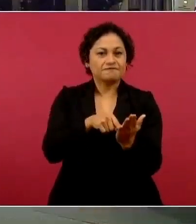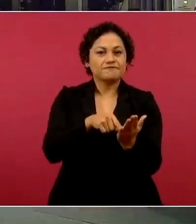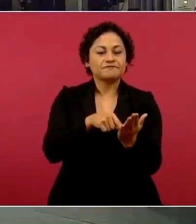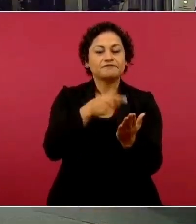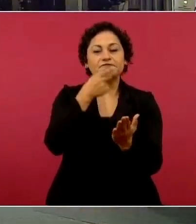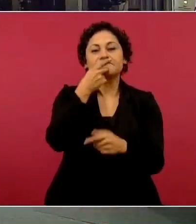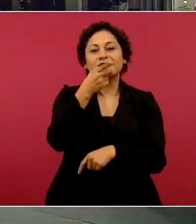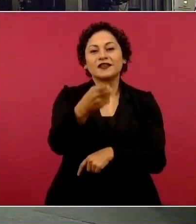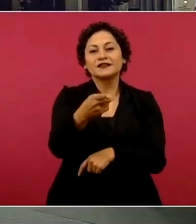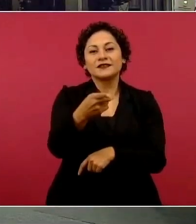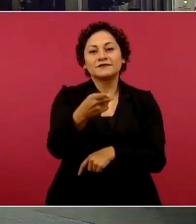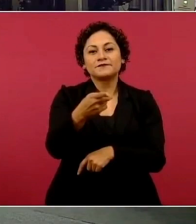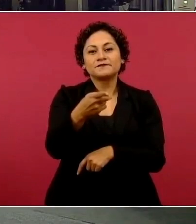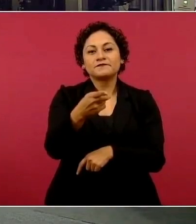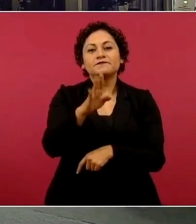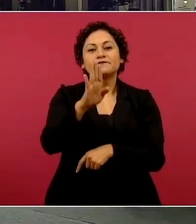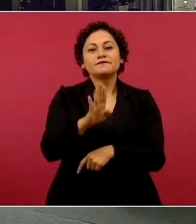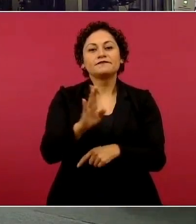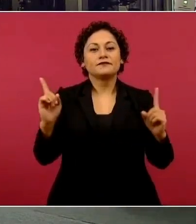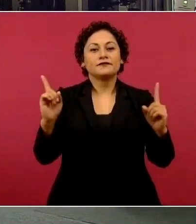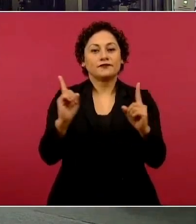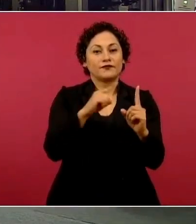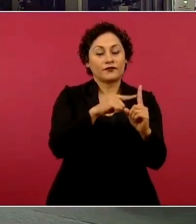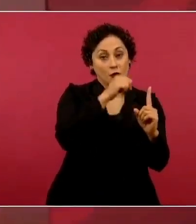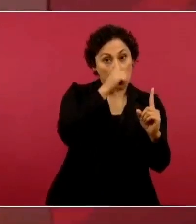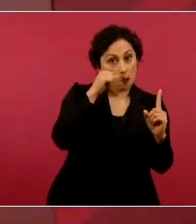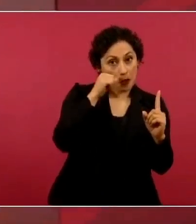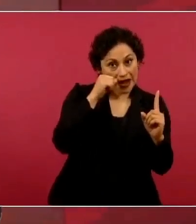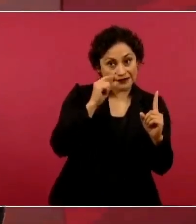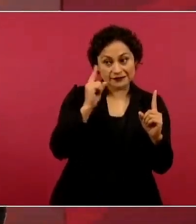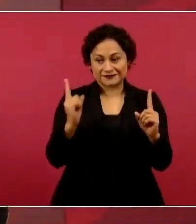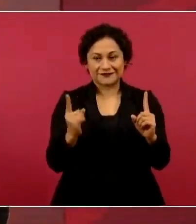entre Juárez y su secretario.